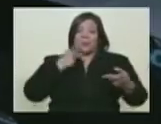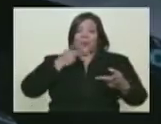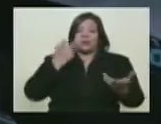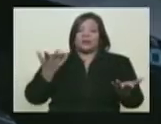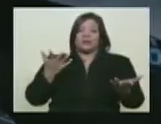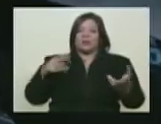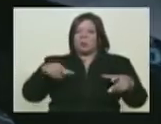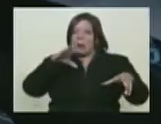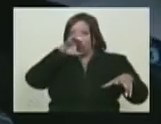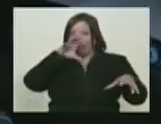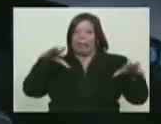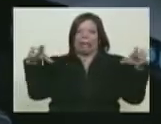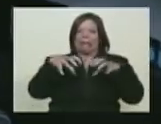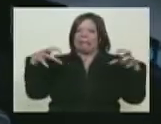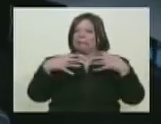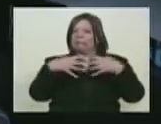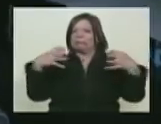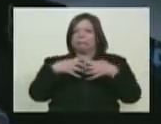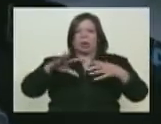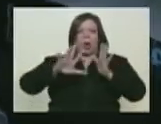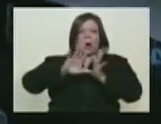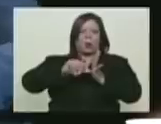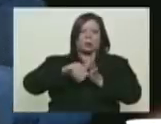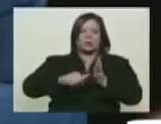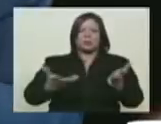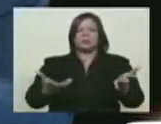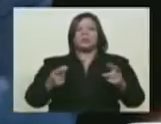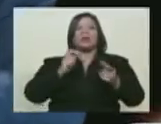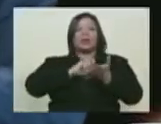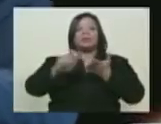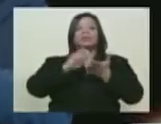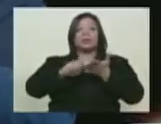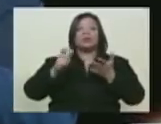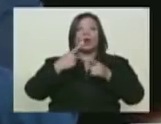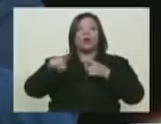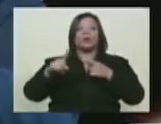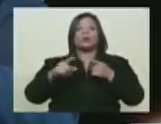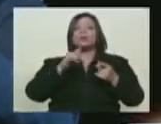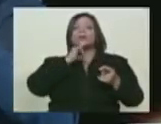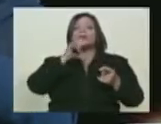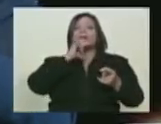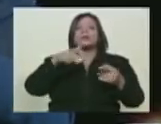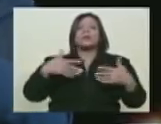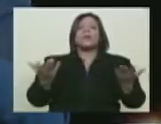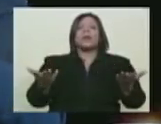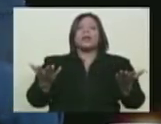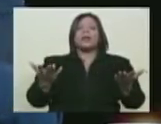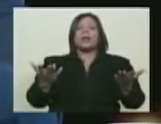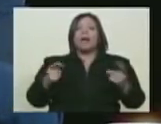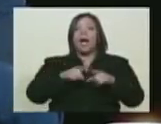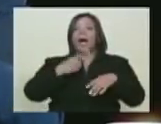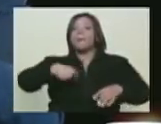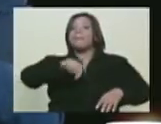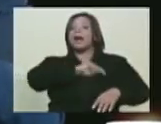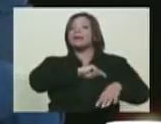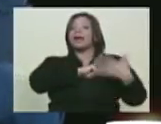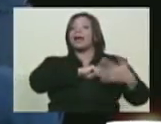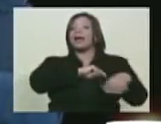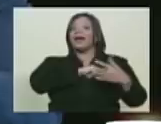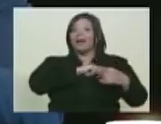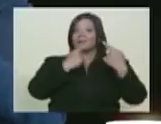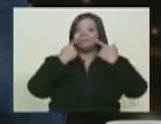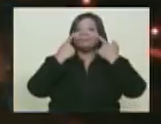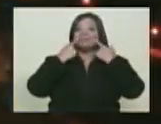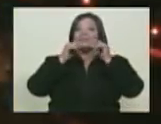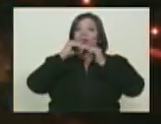buitres. Nada. Corrupción. Tenemos otra nota, ¿no? Veamos cuál es. Cataluña. Veamos